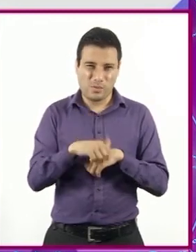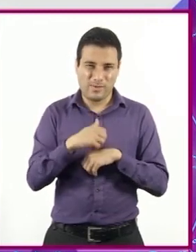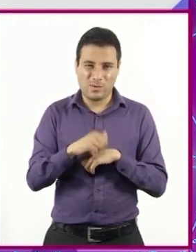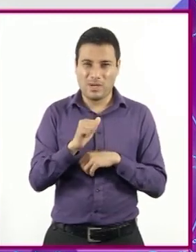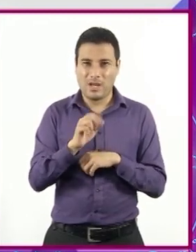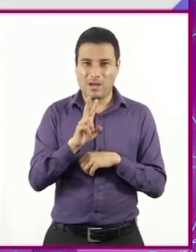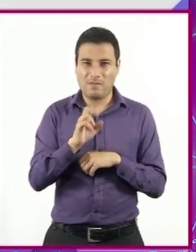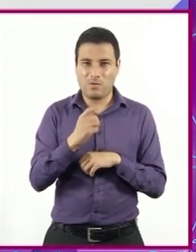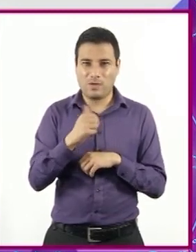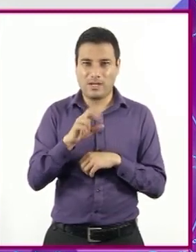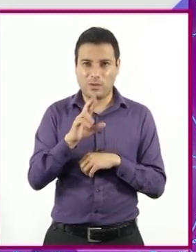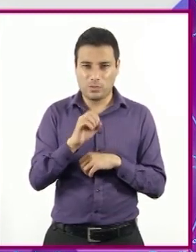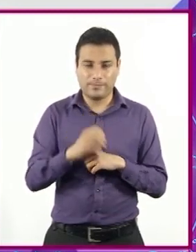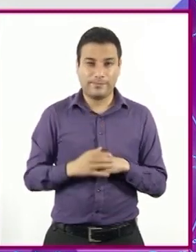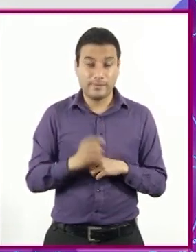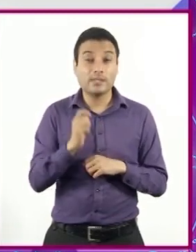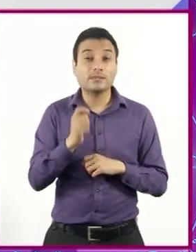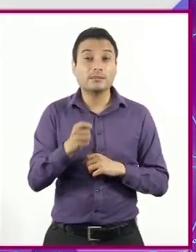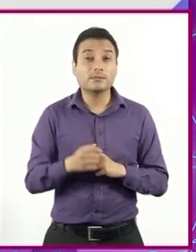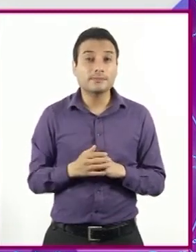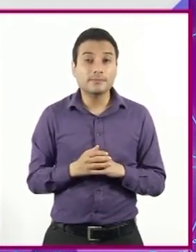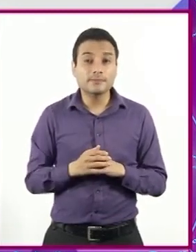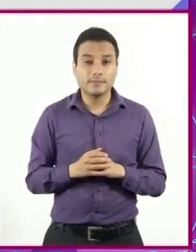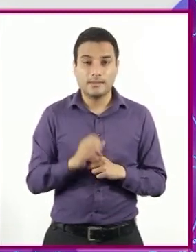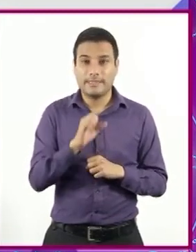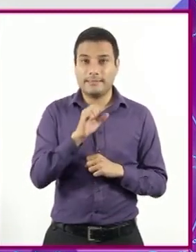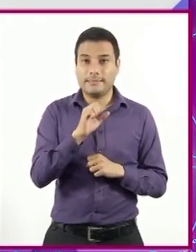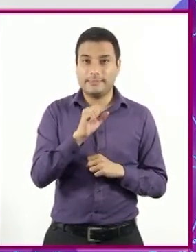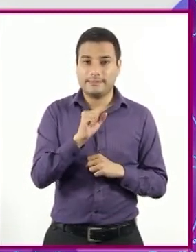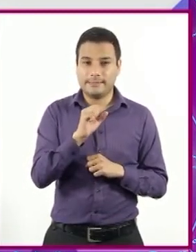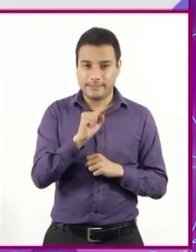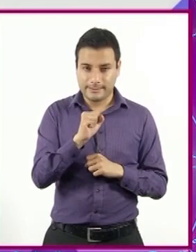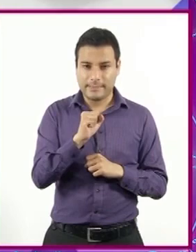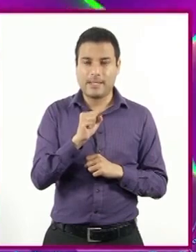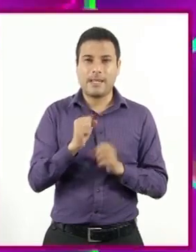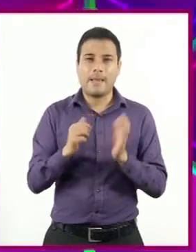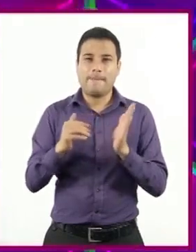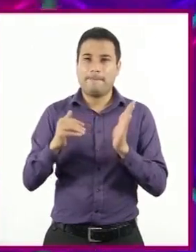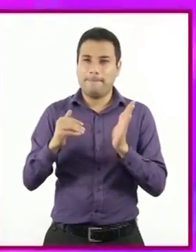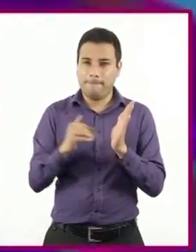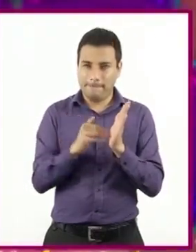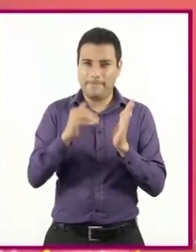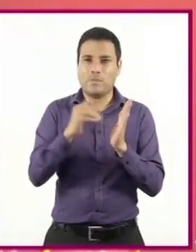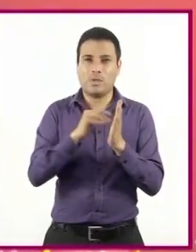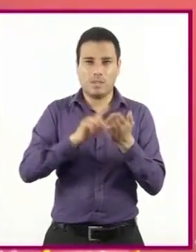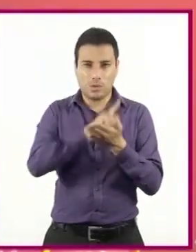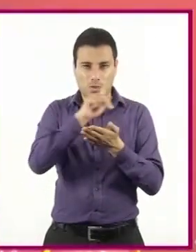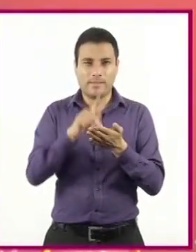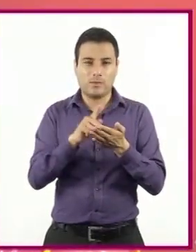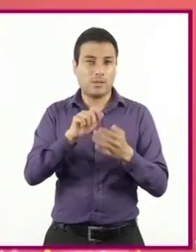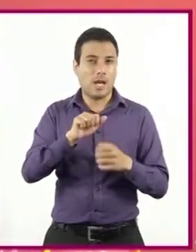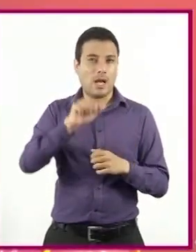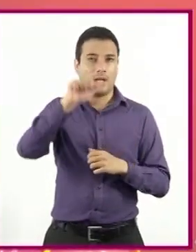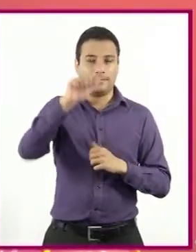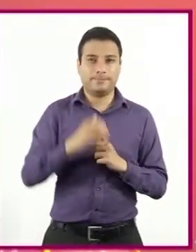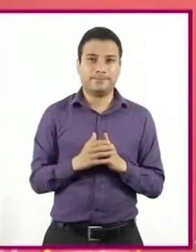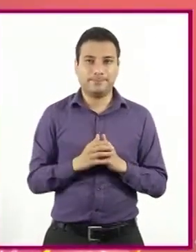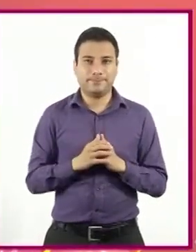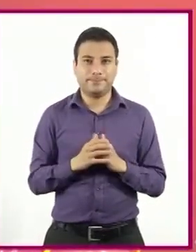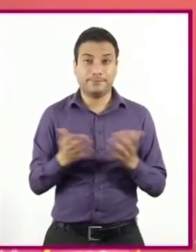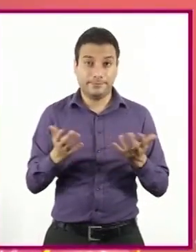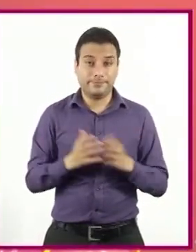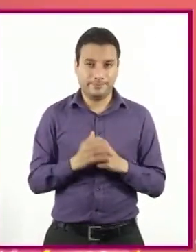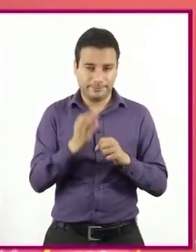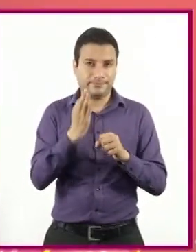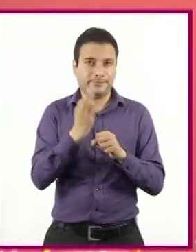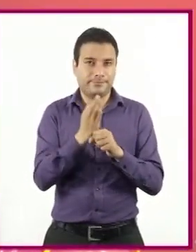hojas, la torre resultante mediría 60 billones de kilómetros de alto. En esta sesión aprendieron que